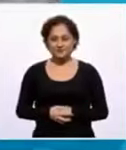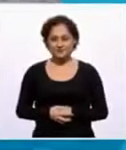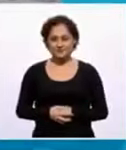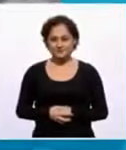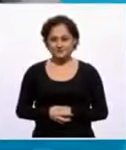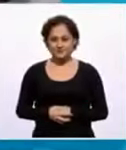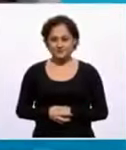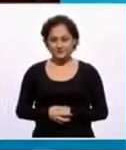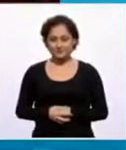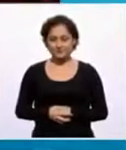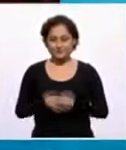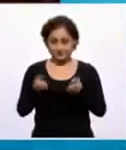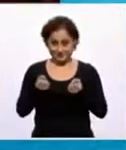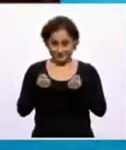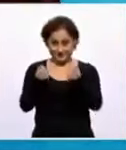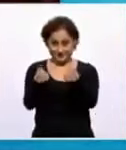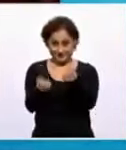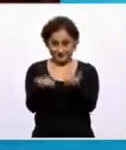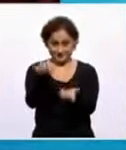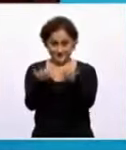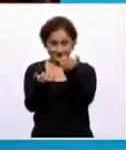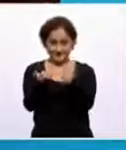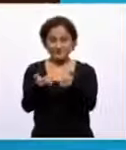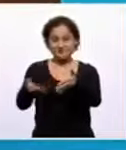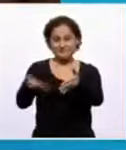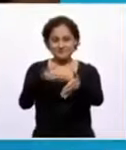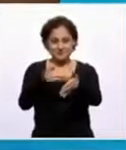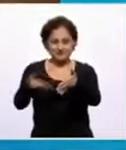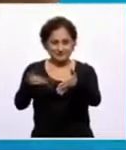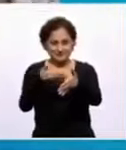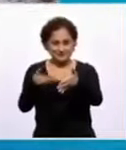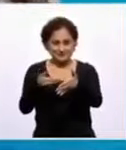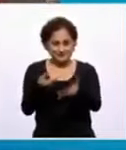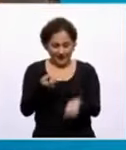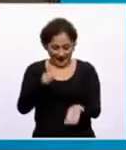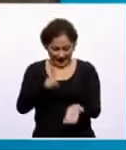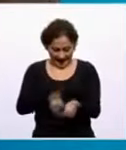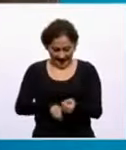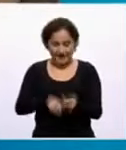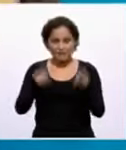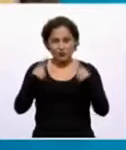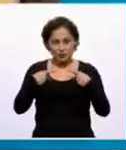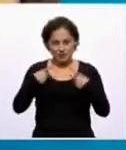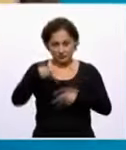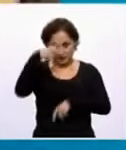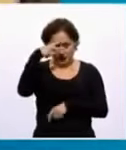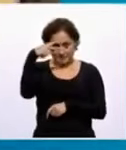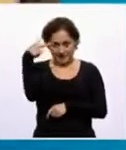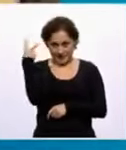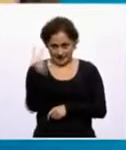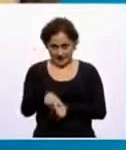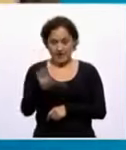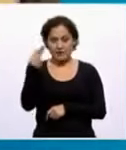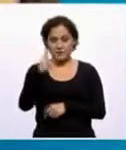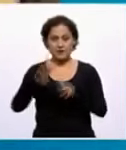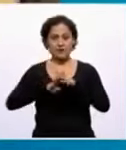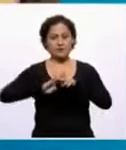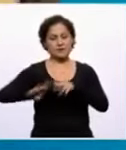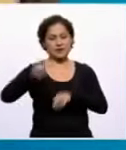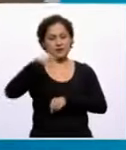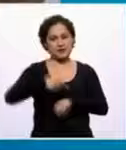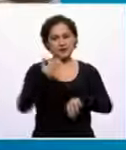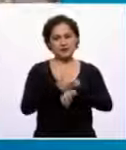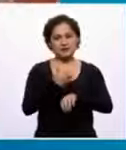En estos hornos se cocina el espíritu de los hijos de mexicanos que emigraron hacia Estados Unidos. Y ahora sí que nosotros aquí venimos